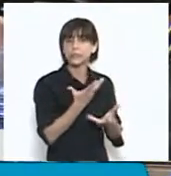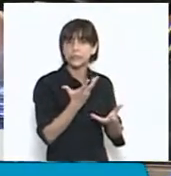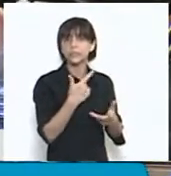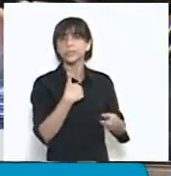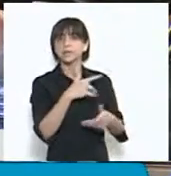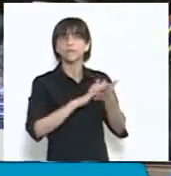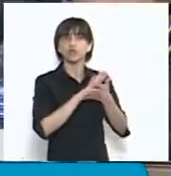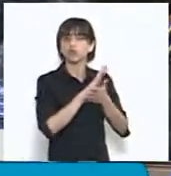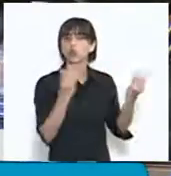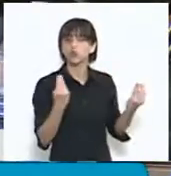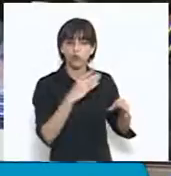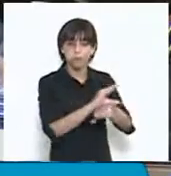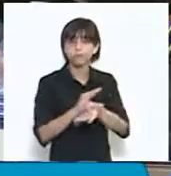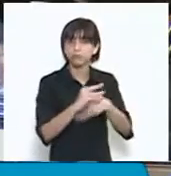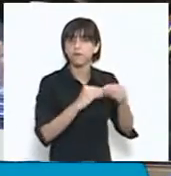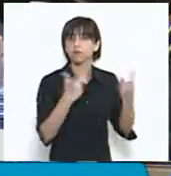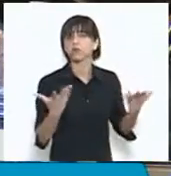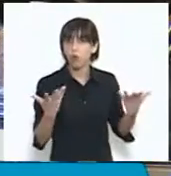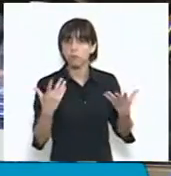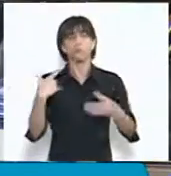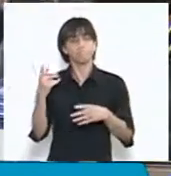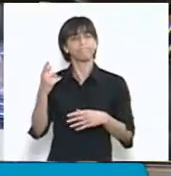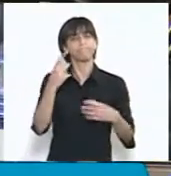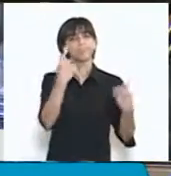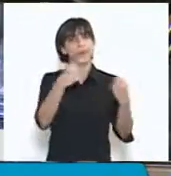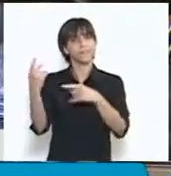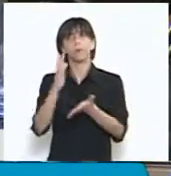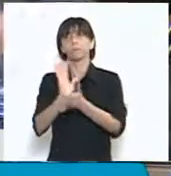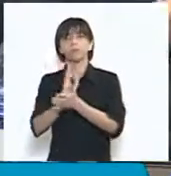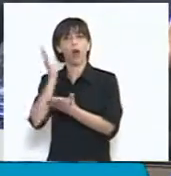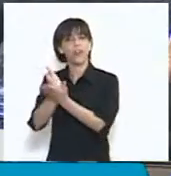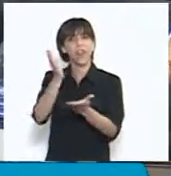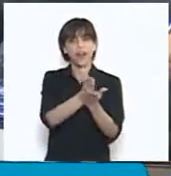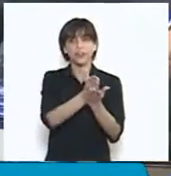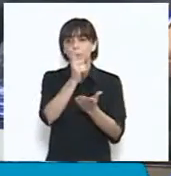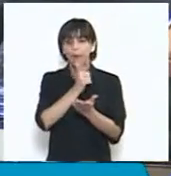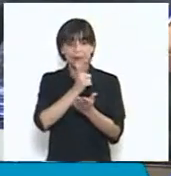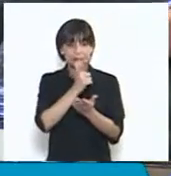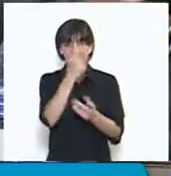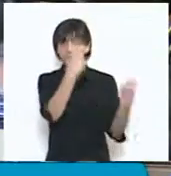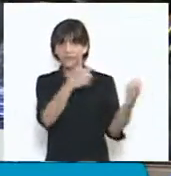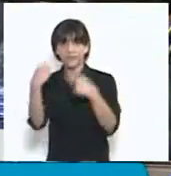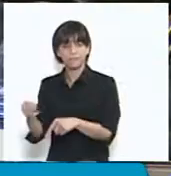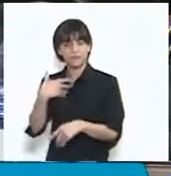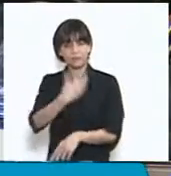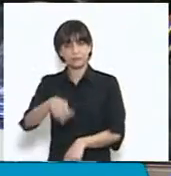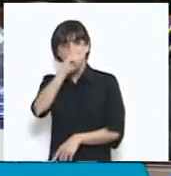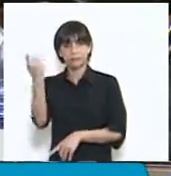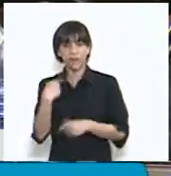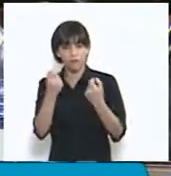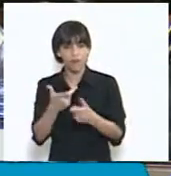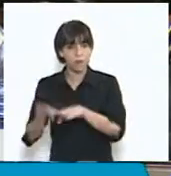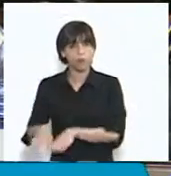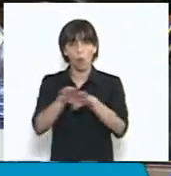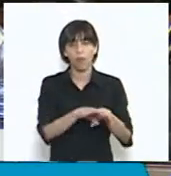hijos, con los mismos derechos y sin que el Estado pudiese darle esa base de igualdad mínima, y debía